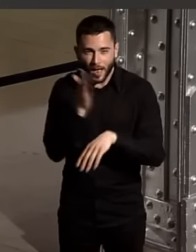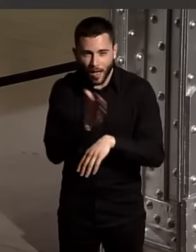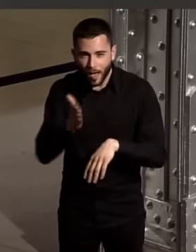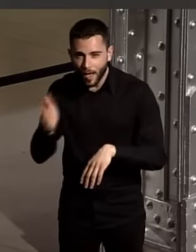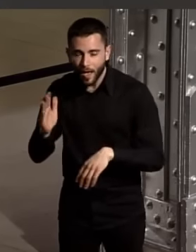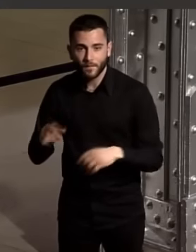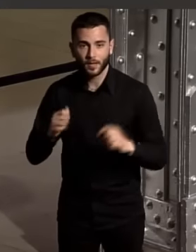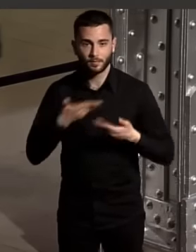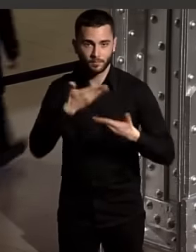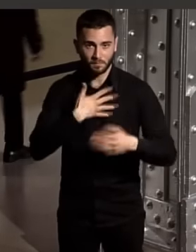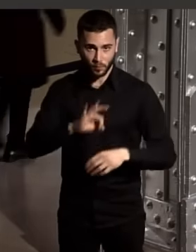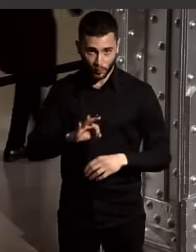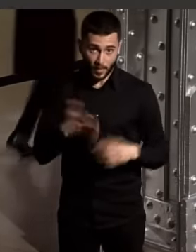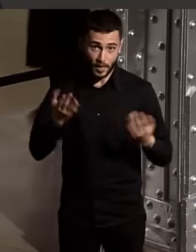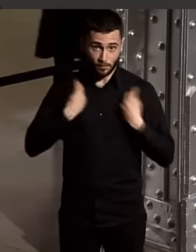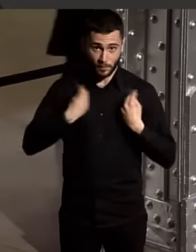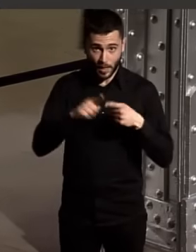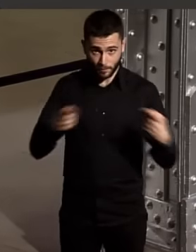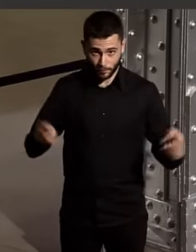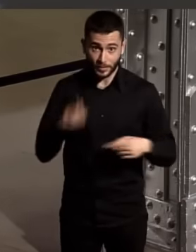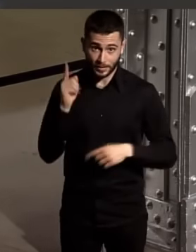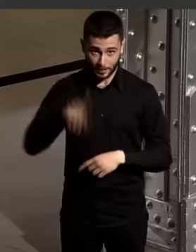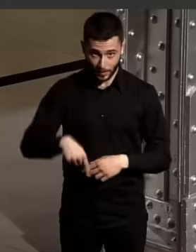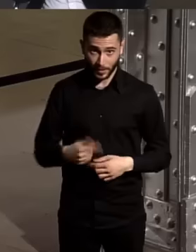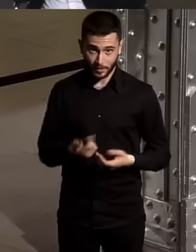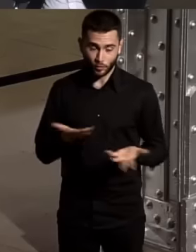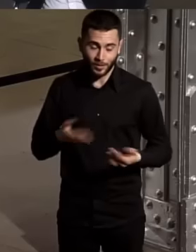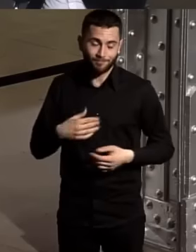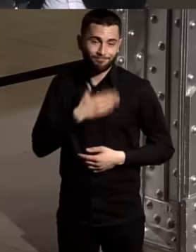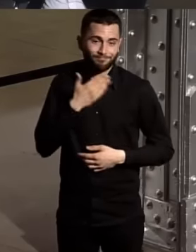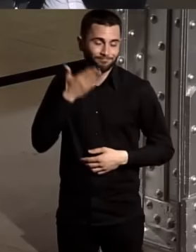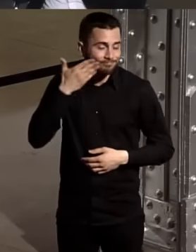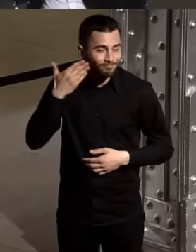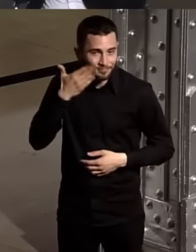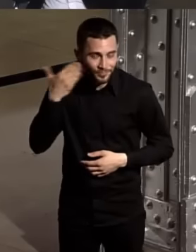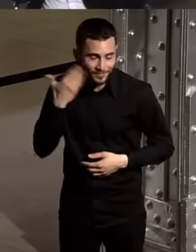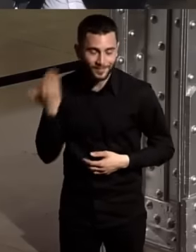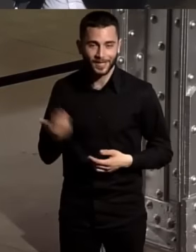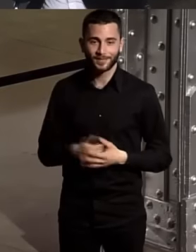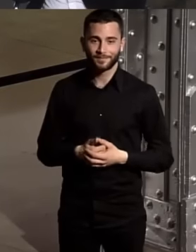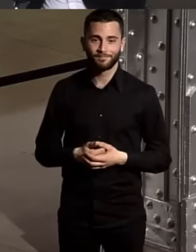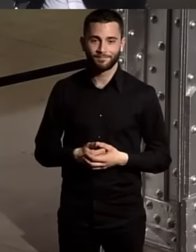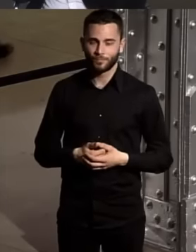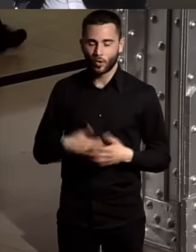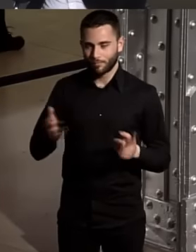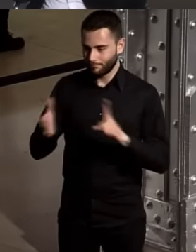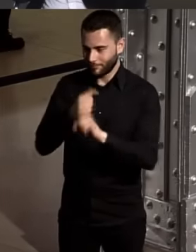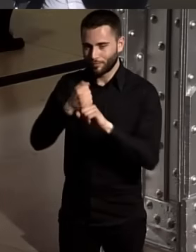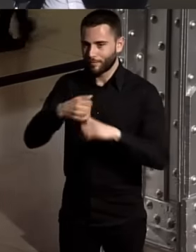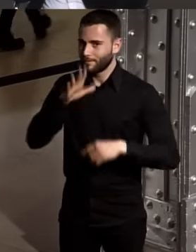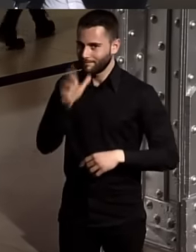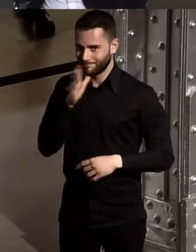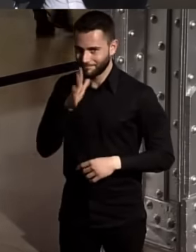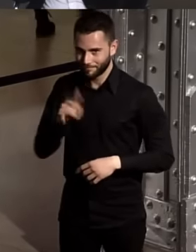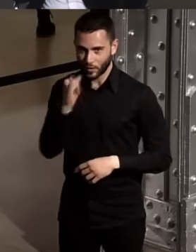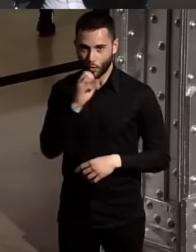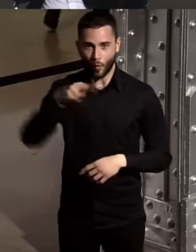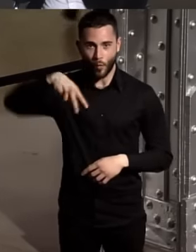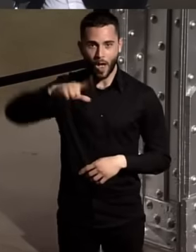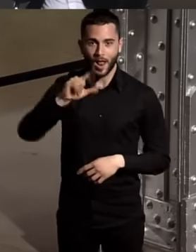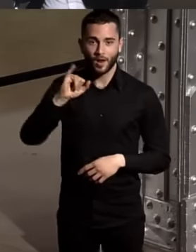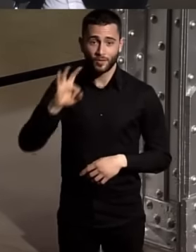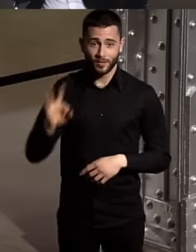también en la longevidad por lo tanto le tenemos mucho cariño a triple ento fascinante ese Juan Luis se